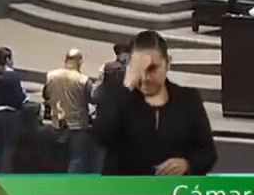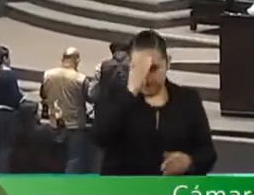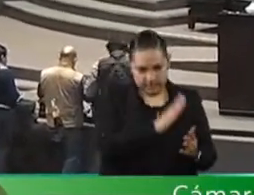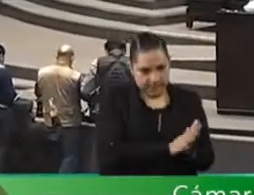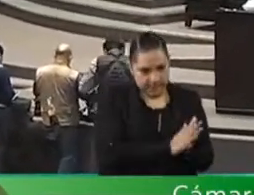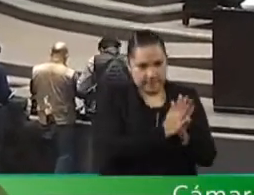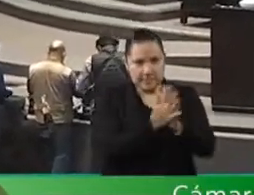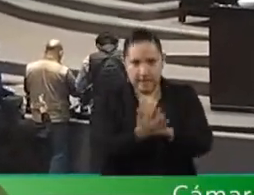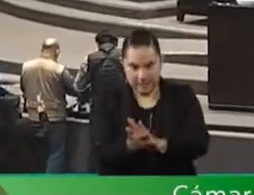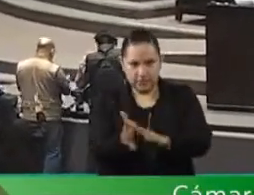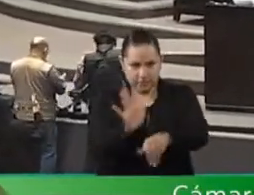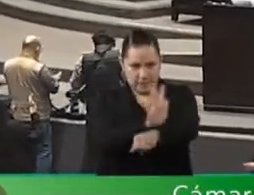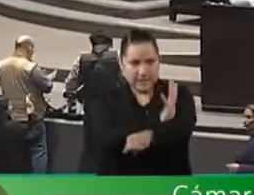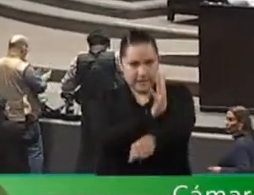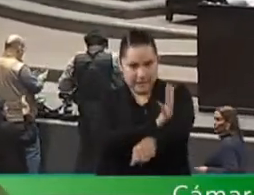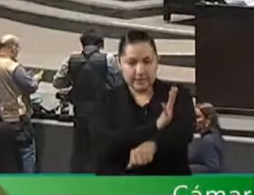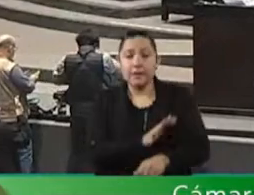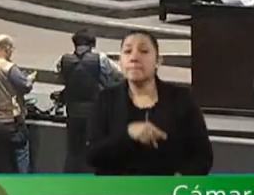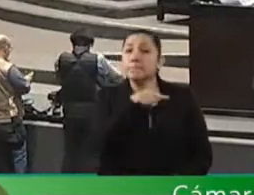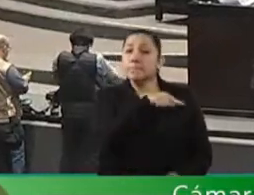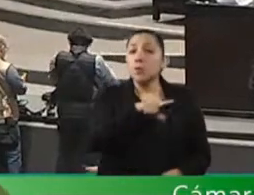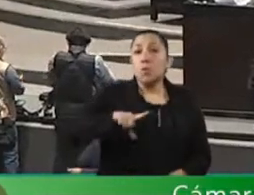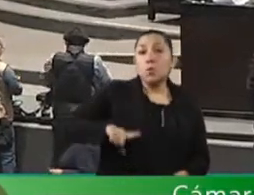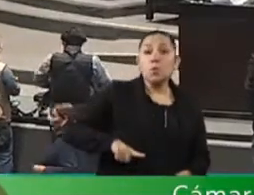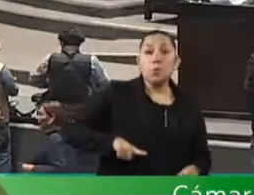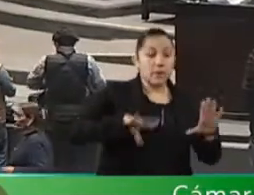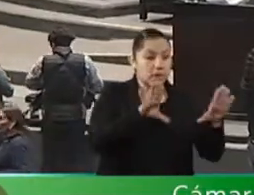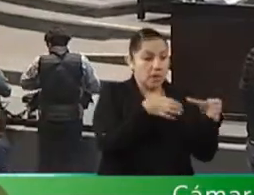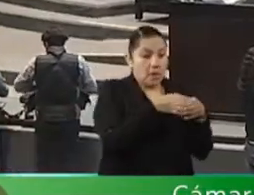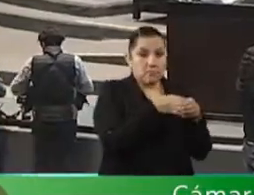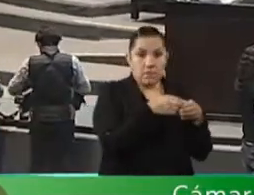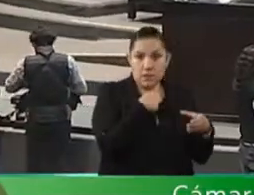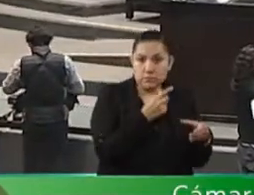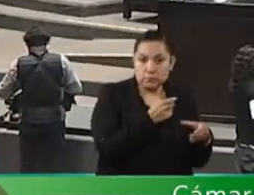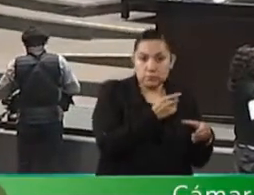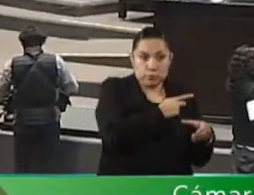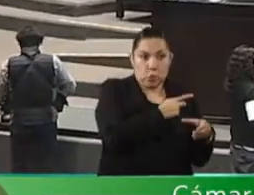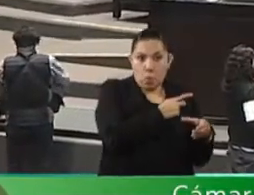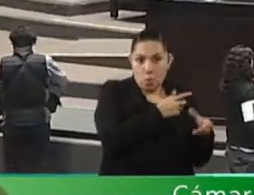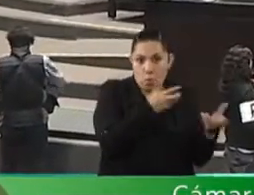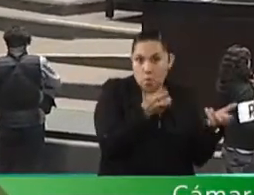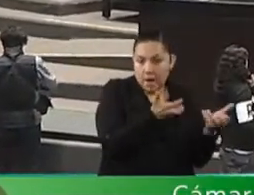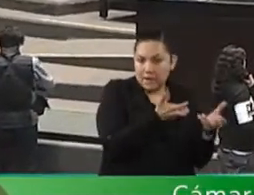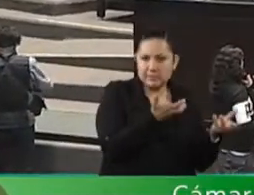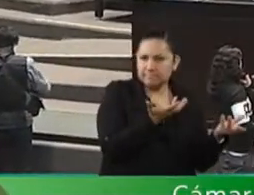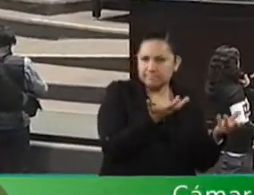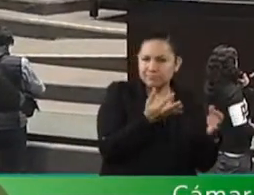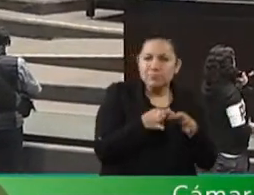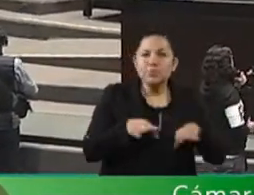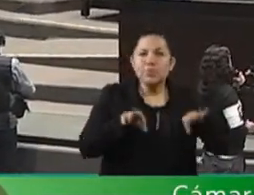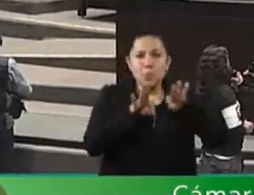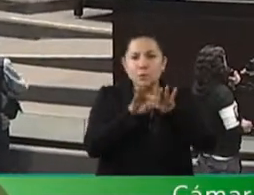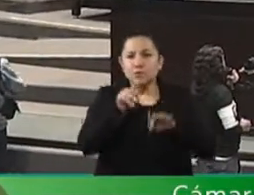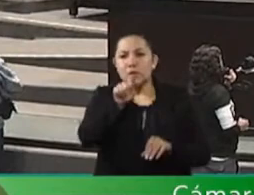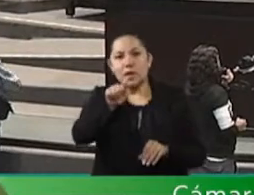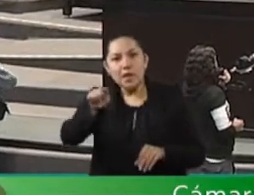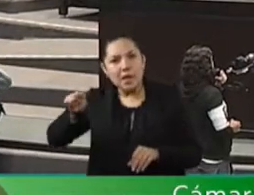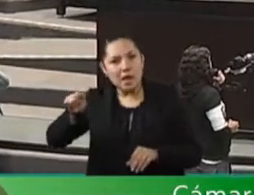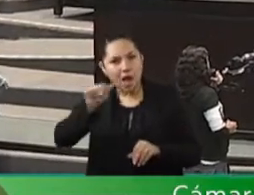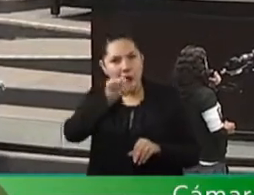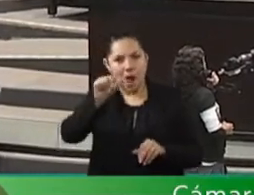solo. Debe generar apertura para la participación de actores claves, especialistas, e incorporar